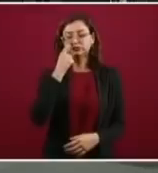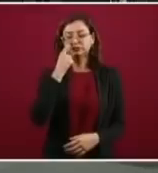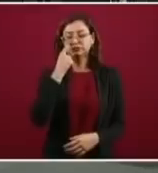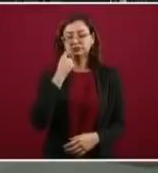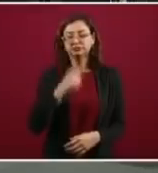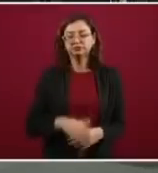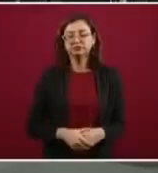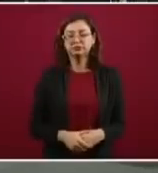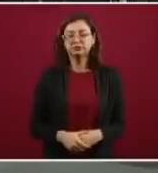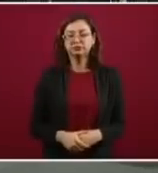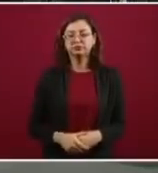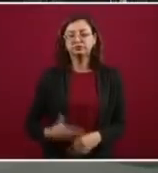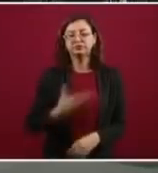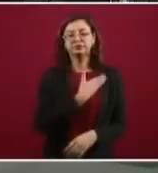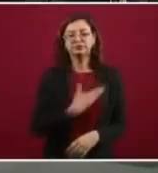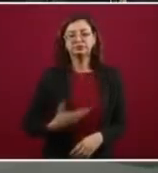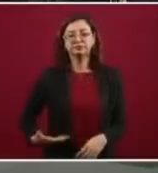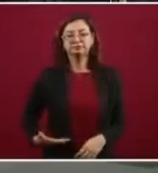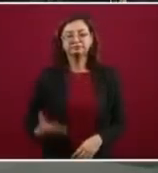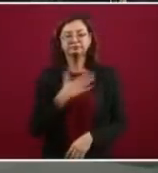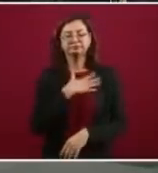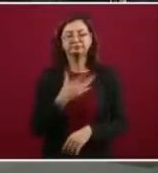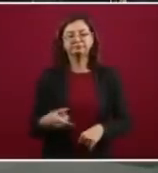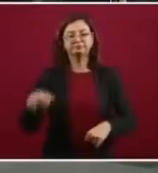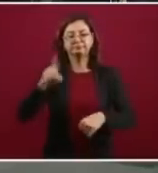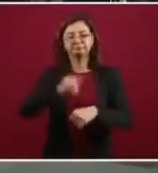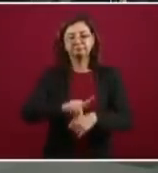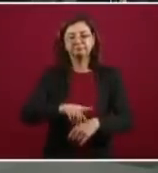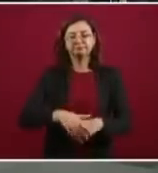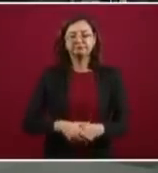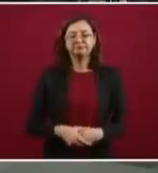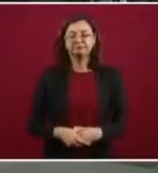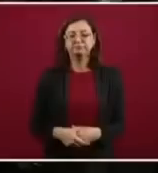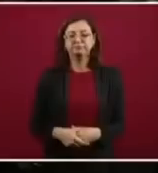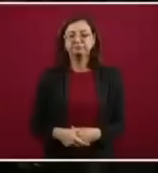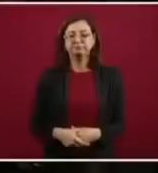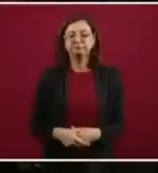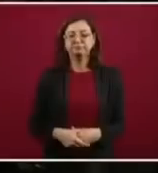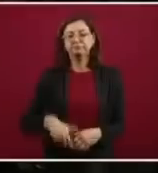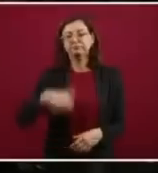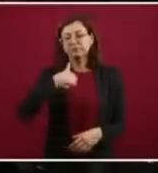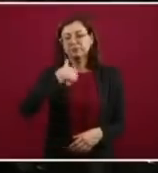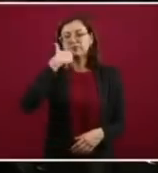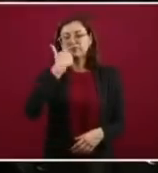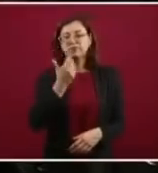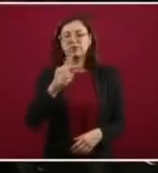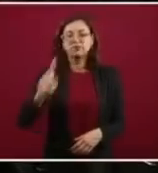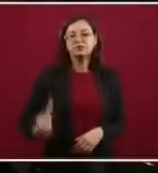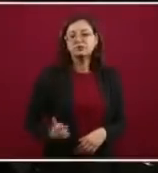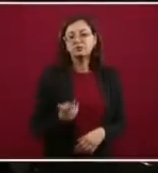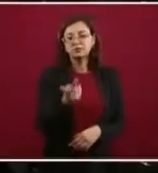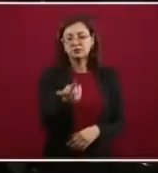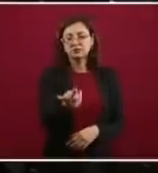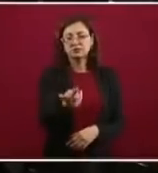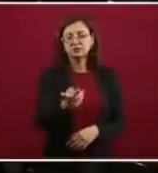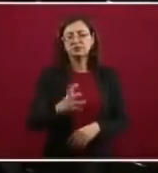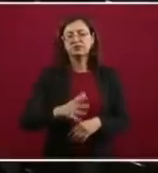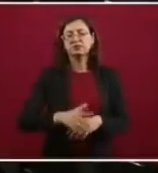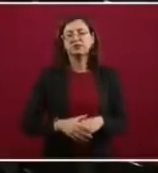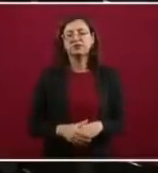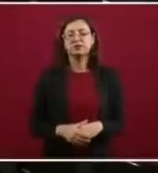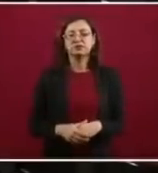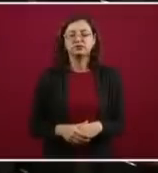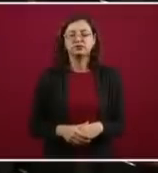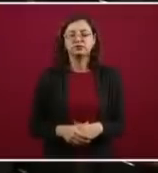Presidente, buenos días. Por un lado, me gustaría preguntarle cuál es su opinión